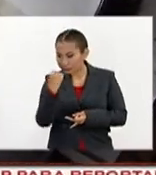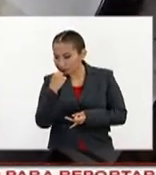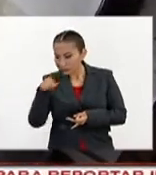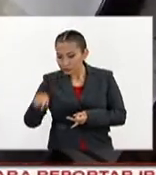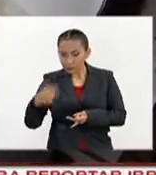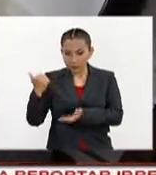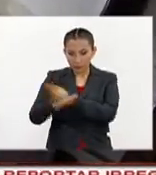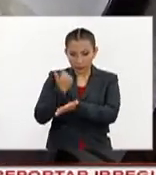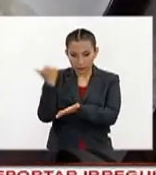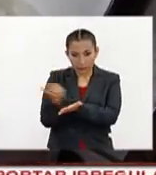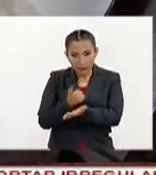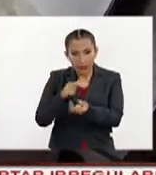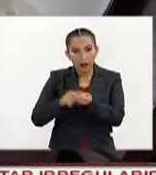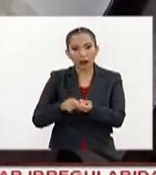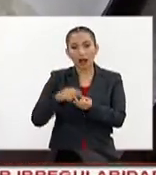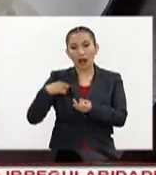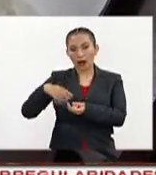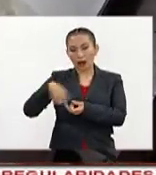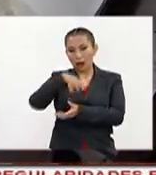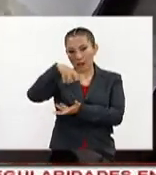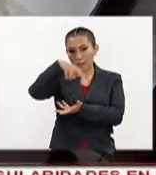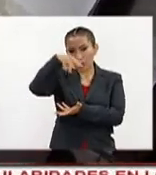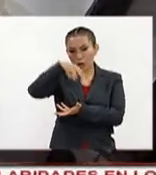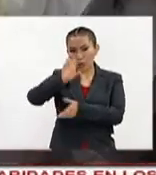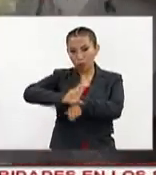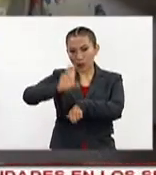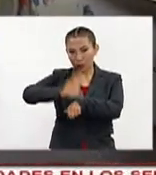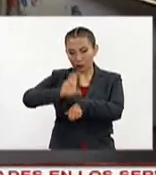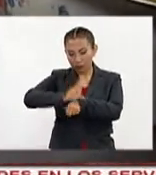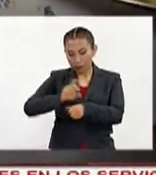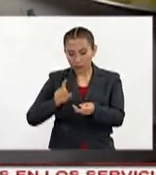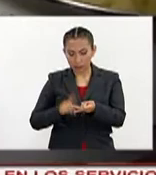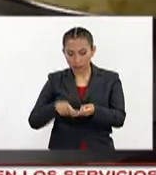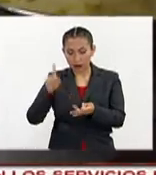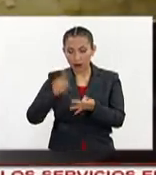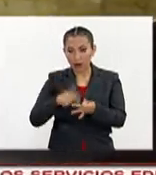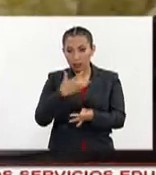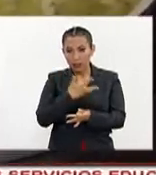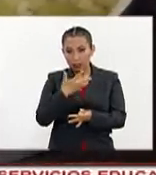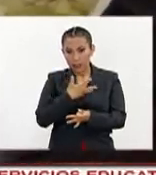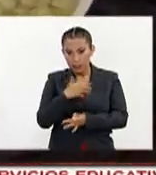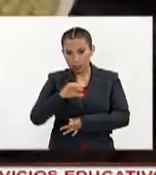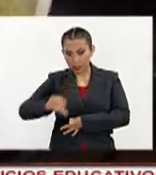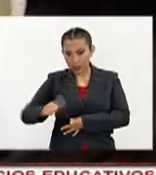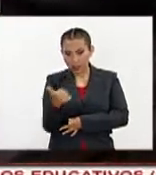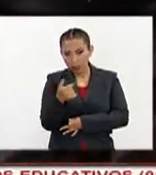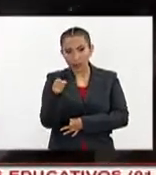Tenemos arroz al vapor con huevo cocido. Tenemos,